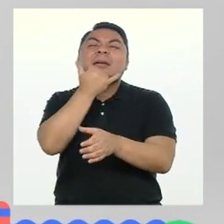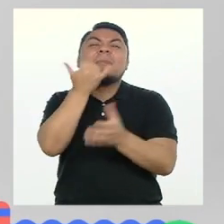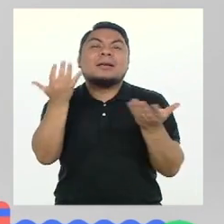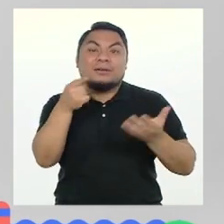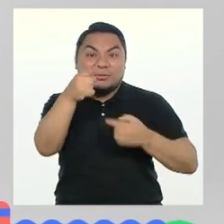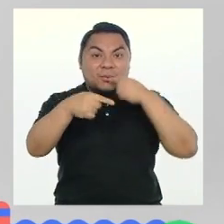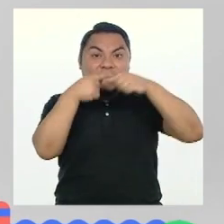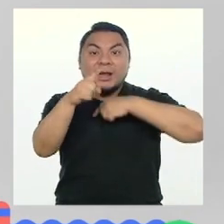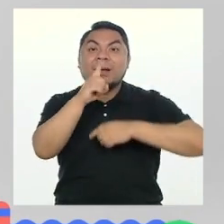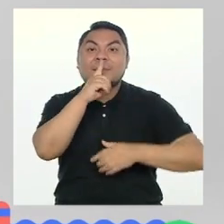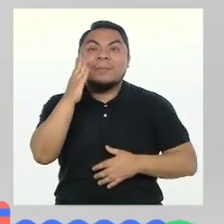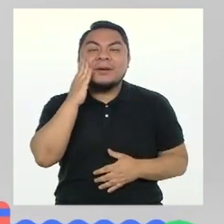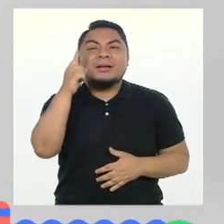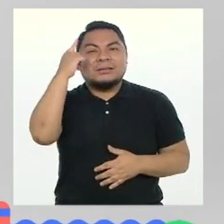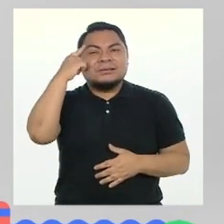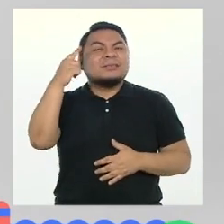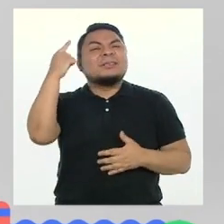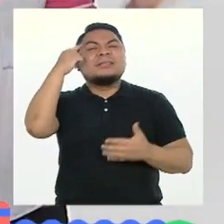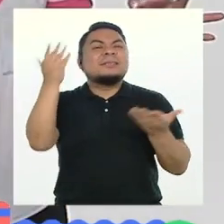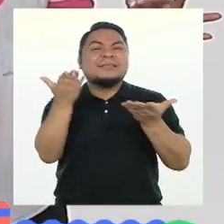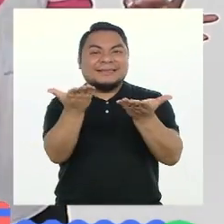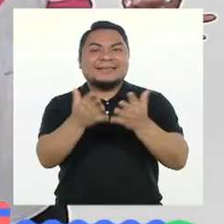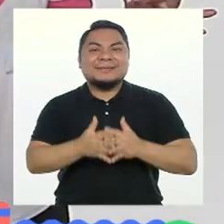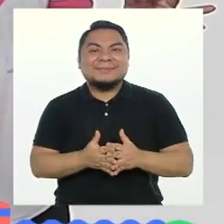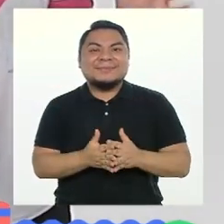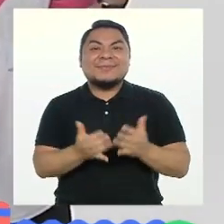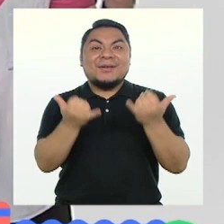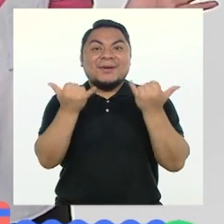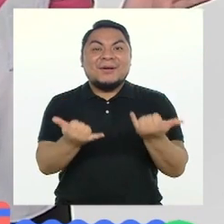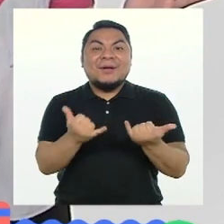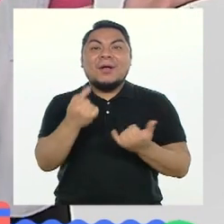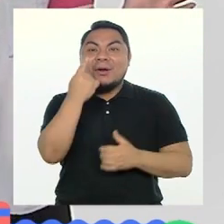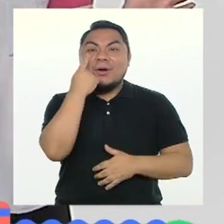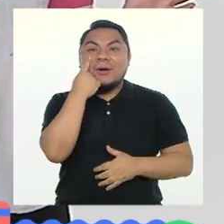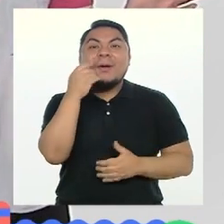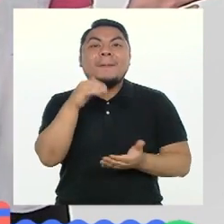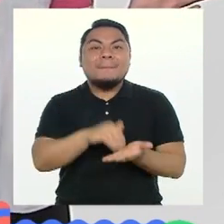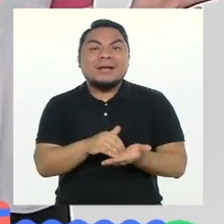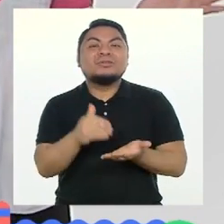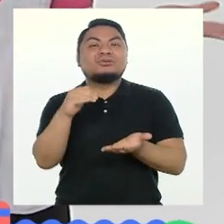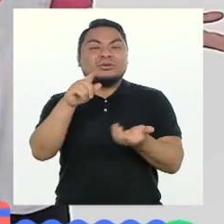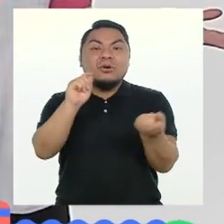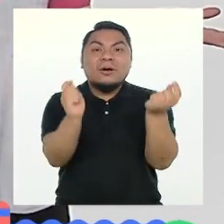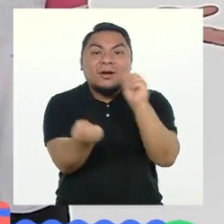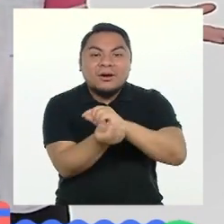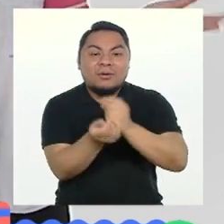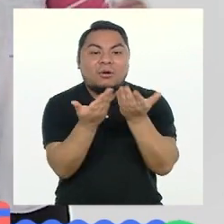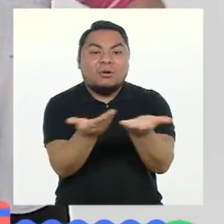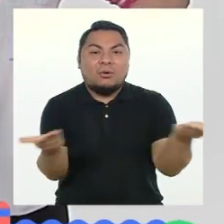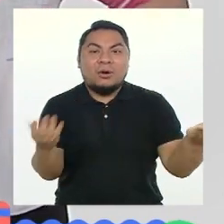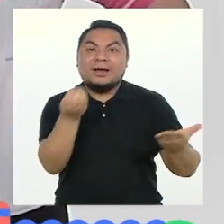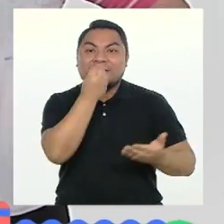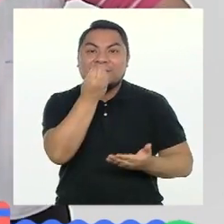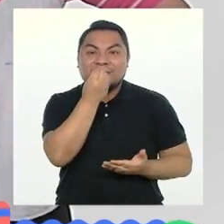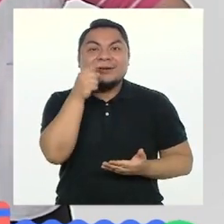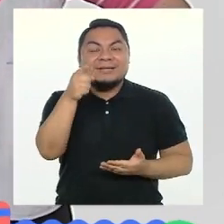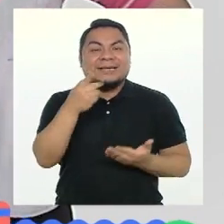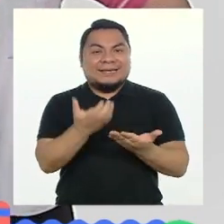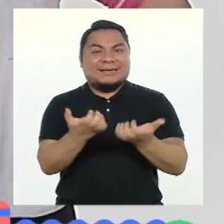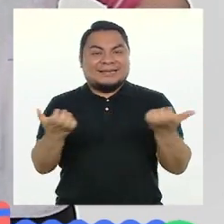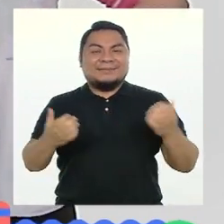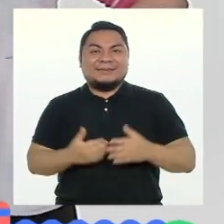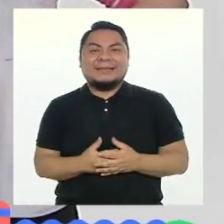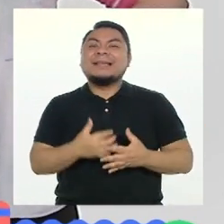sus papás la hipótesis que tienen. Hoy hemos conocido más acerca de la transformación de algunos alimentos y